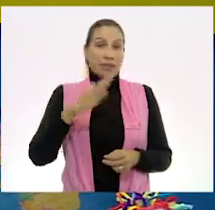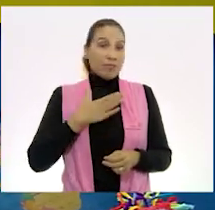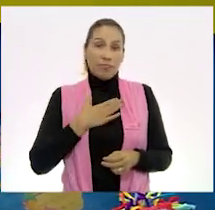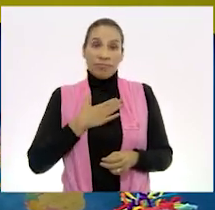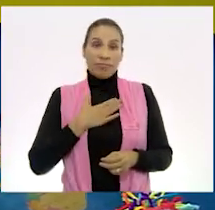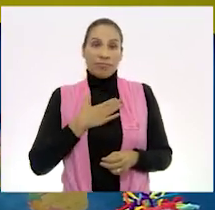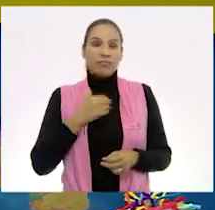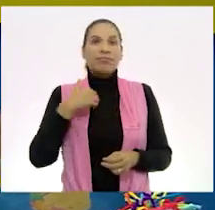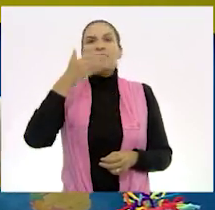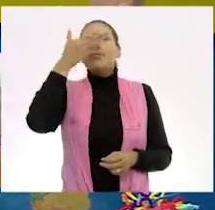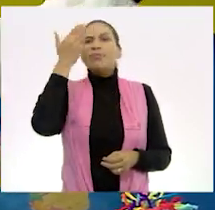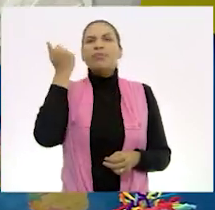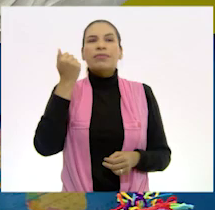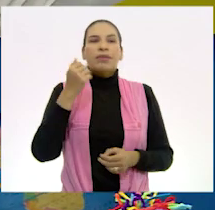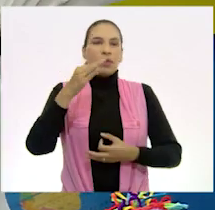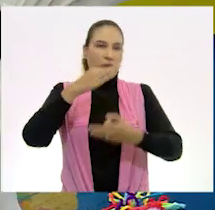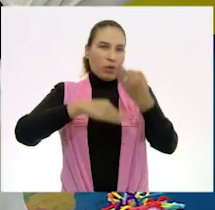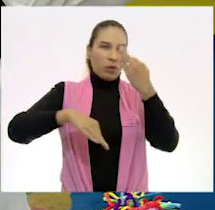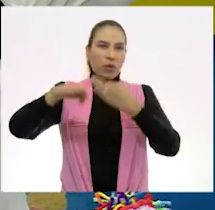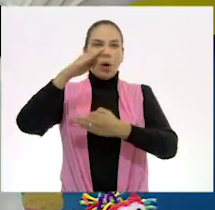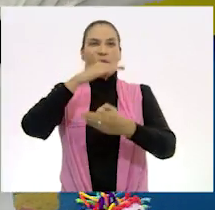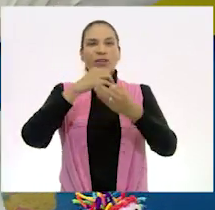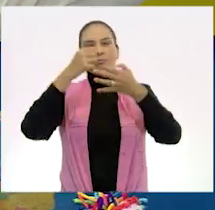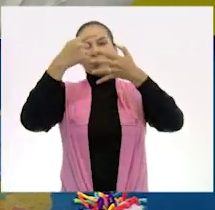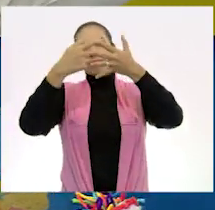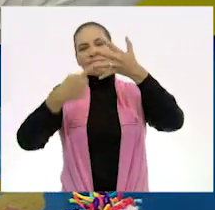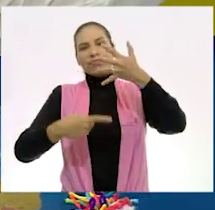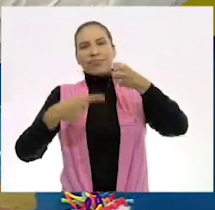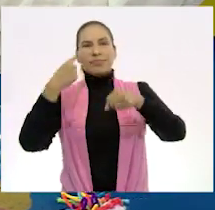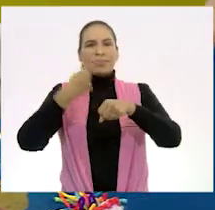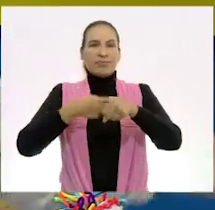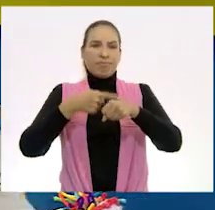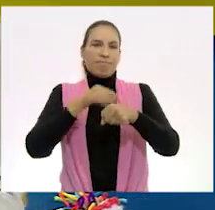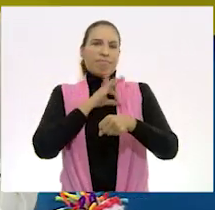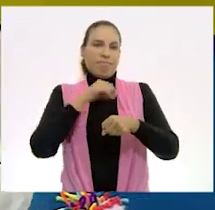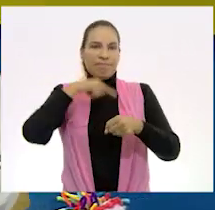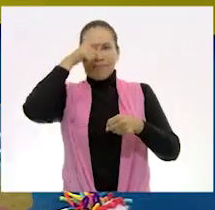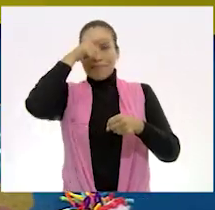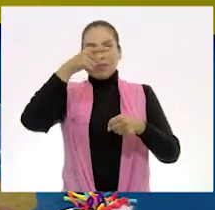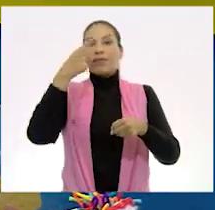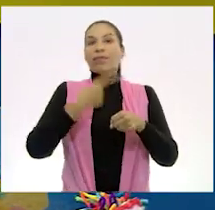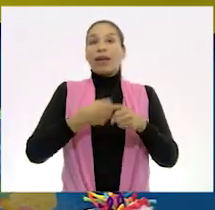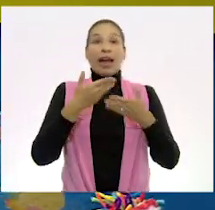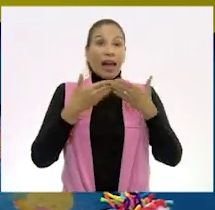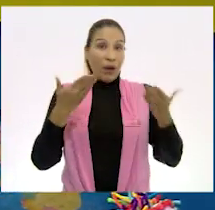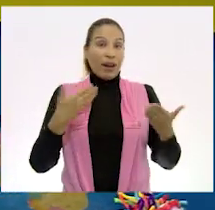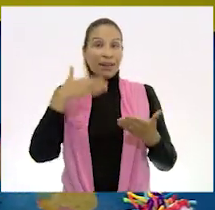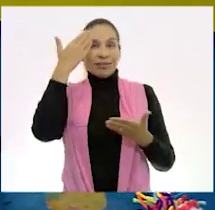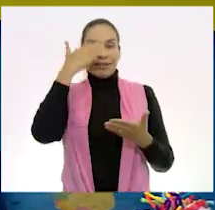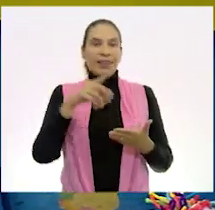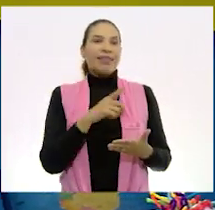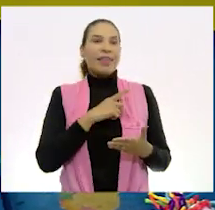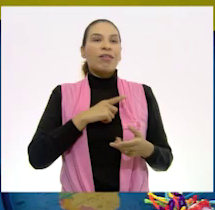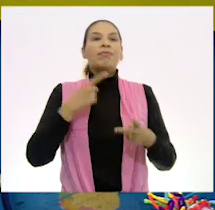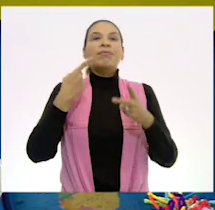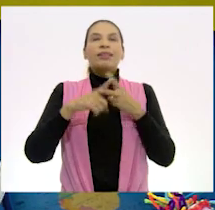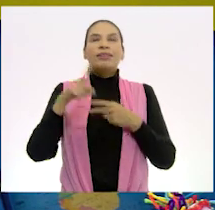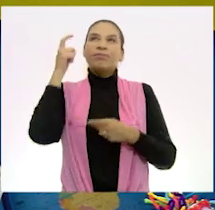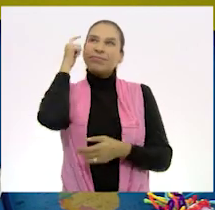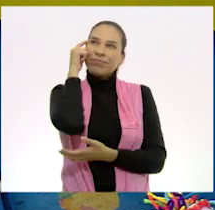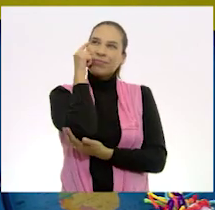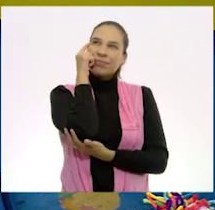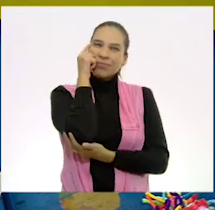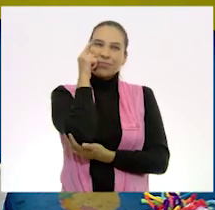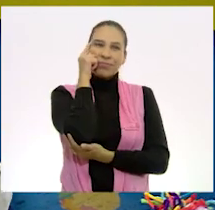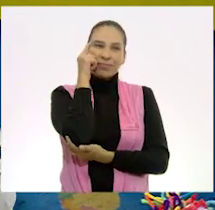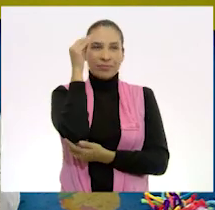corporal, yo no sabría que todas estas enfermedades me pueden dar. Ahora que ya lo sé, tendré que empezar a reflexionar